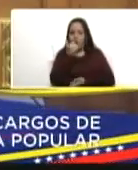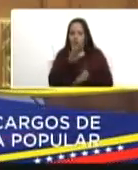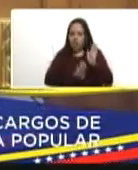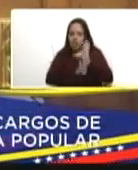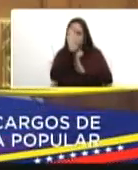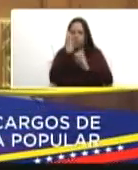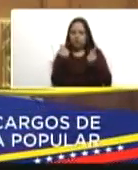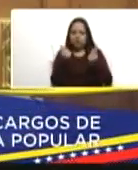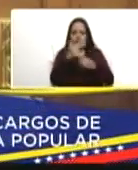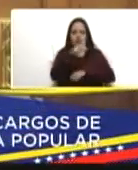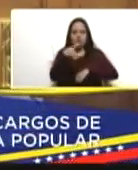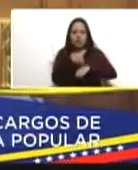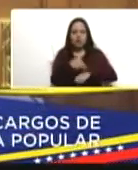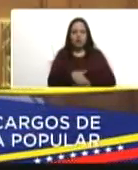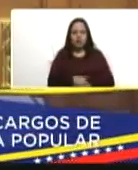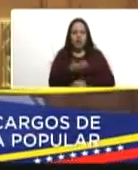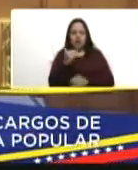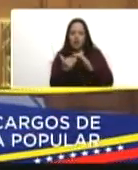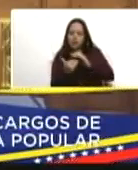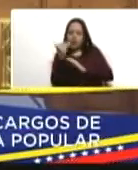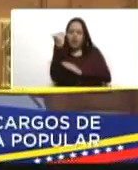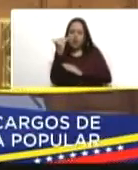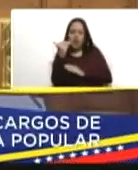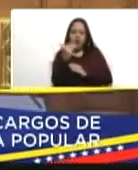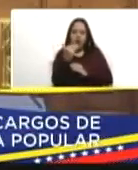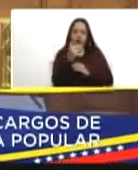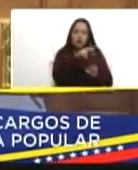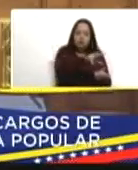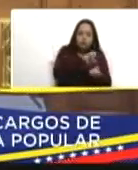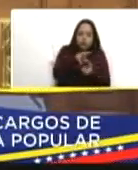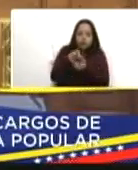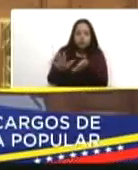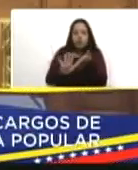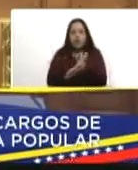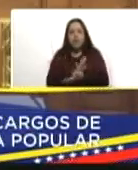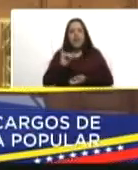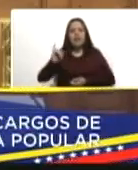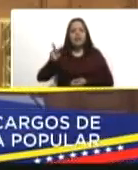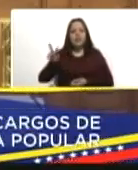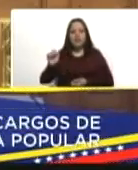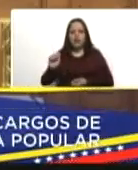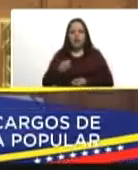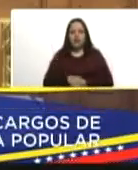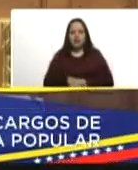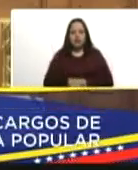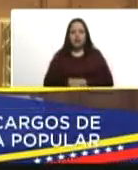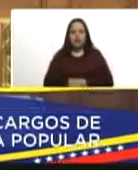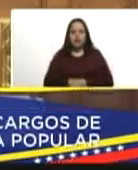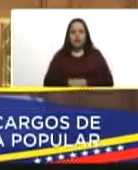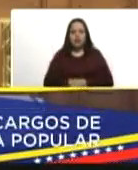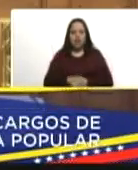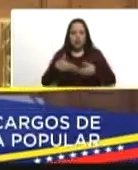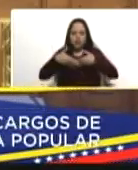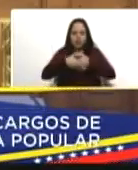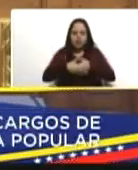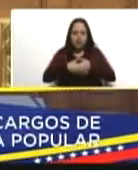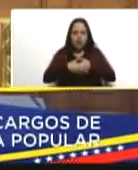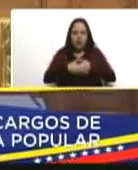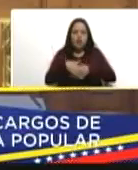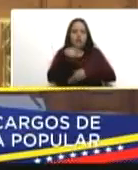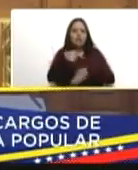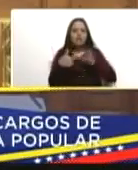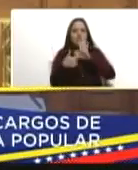también es el aumento de la recaudación tributaria que a su vez es presión de cómo se mueve la actividad